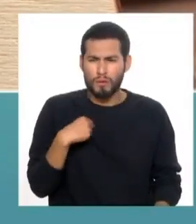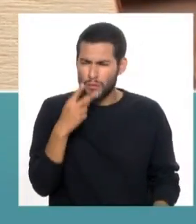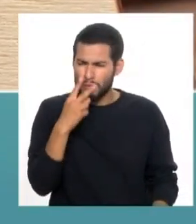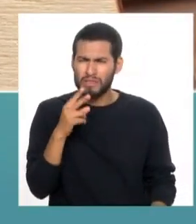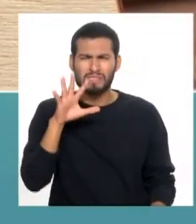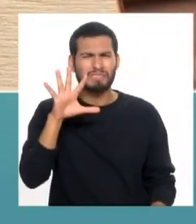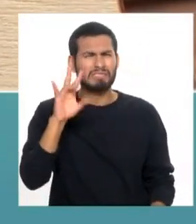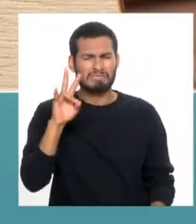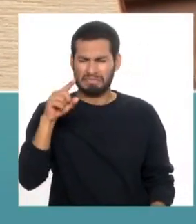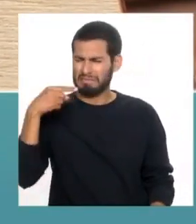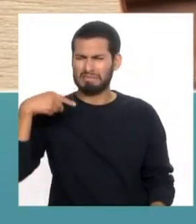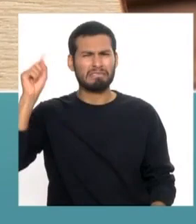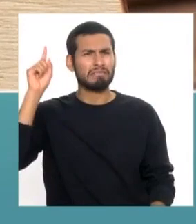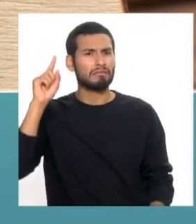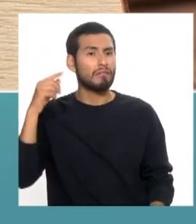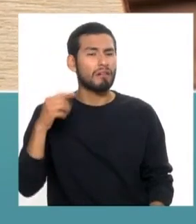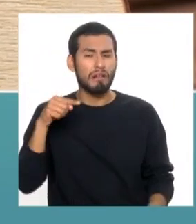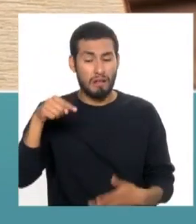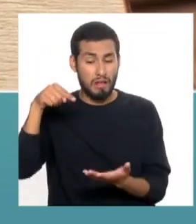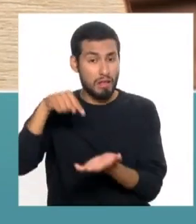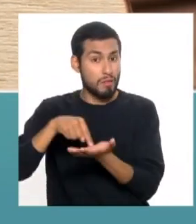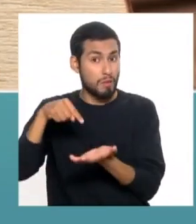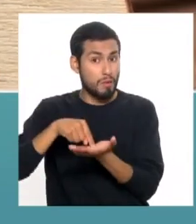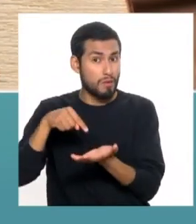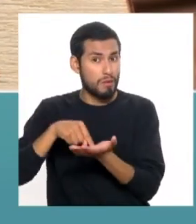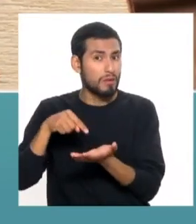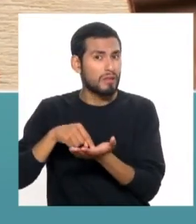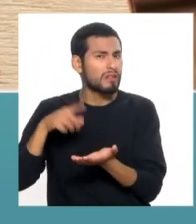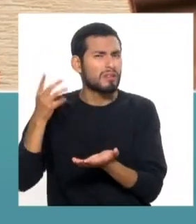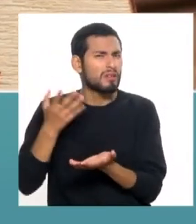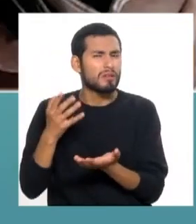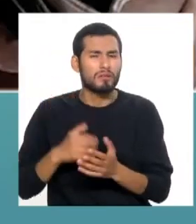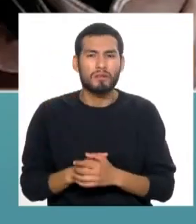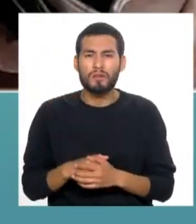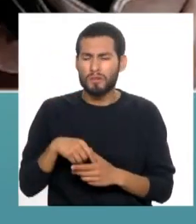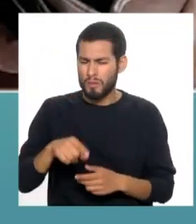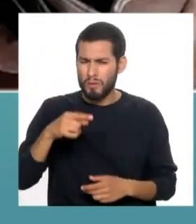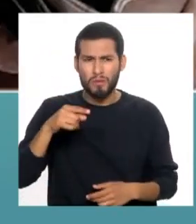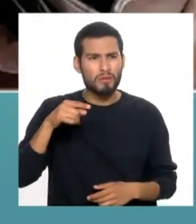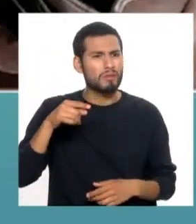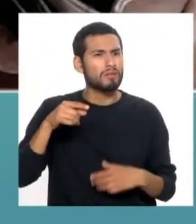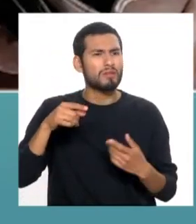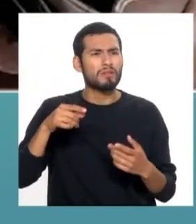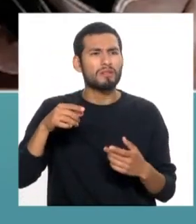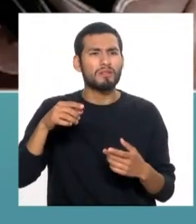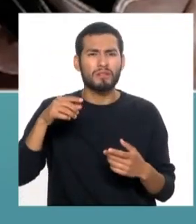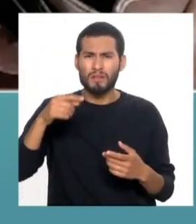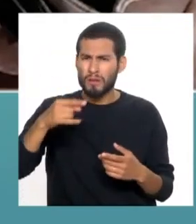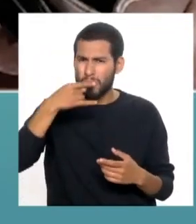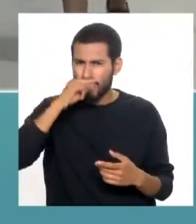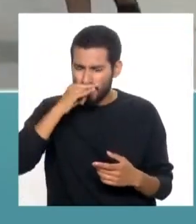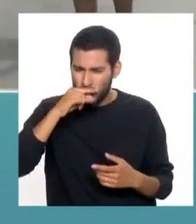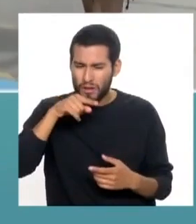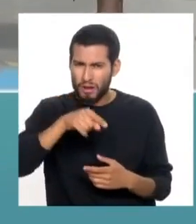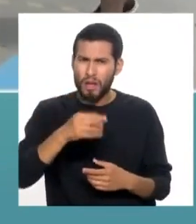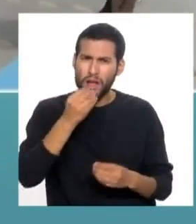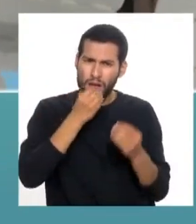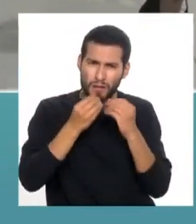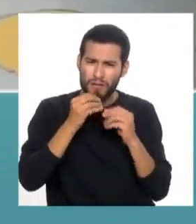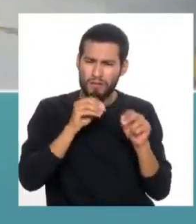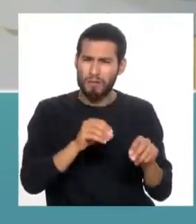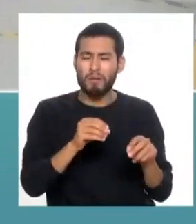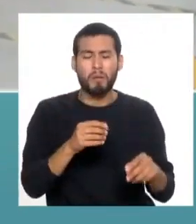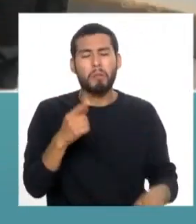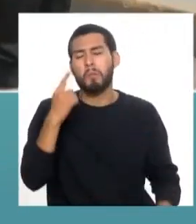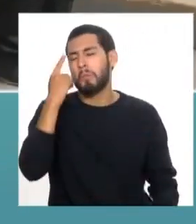alarmante lo que está pasando. Porque cuando hay una deuda, estamos hablando de un niño, estamos hablando de su educación, su alimentación. No solamente es